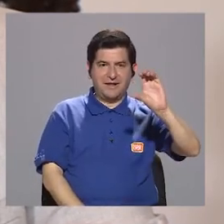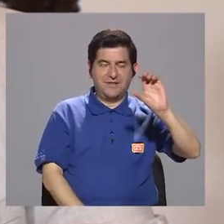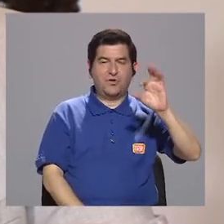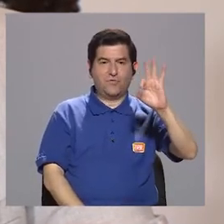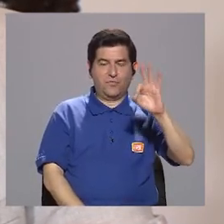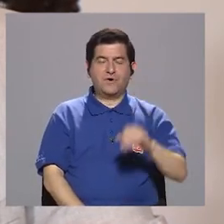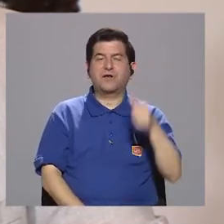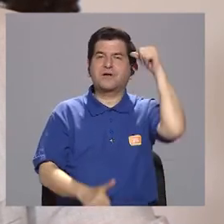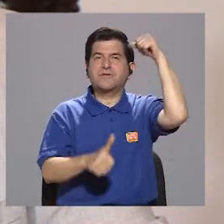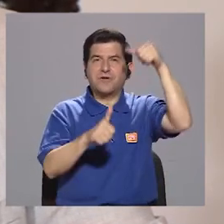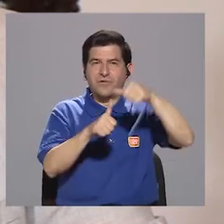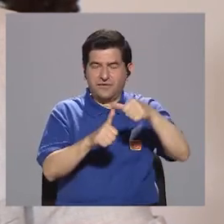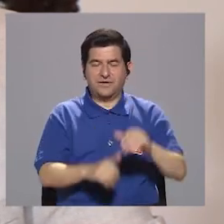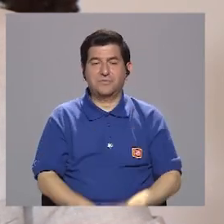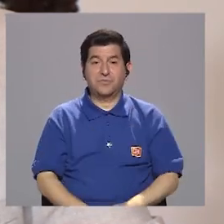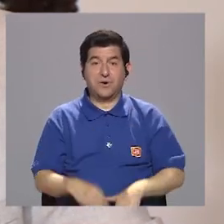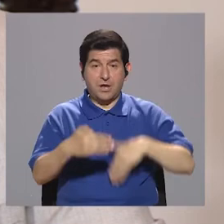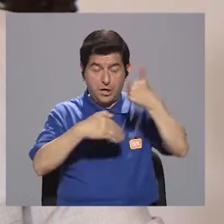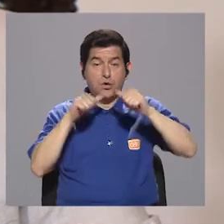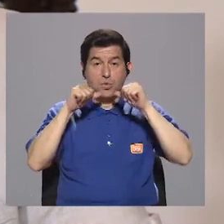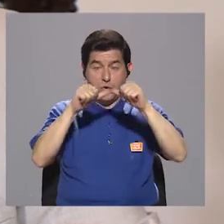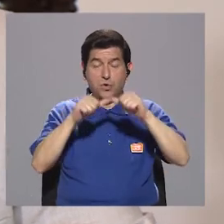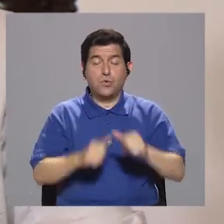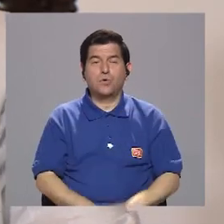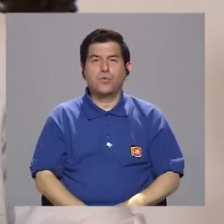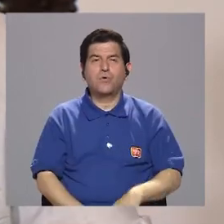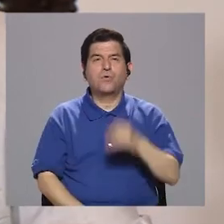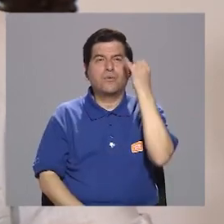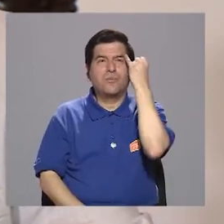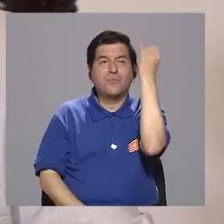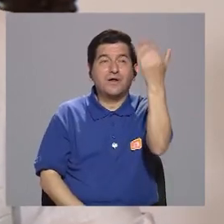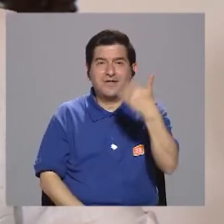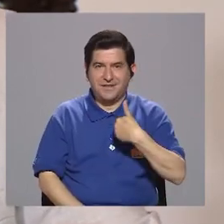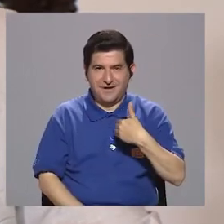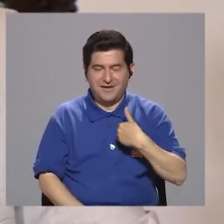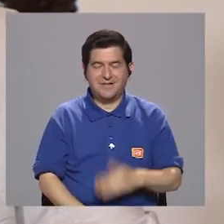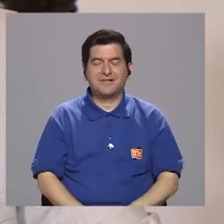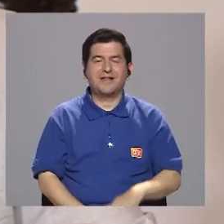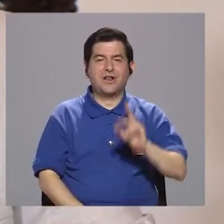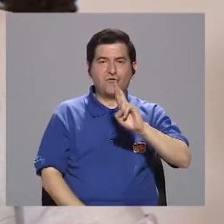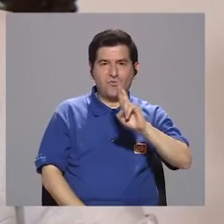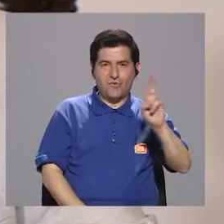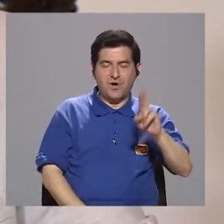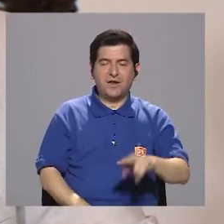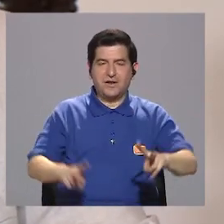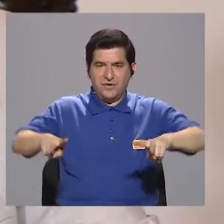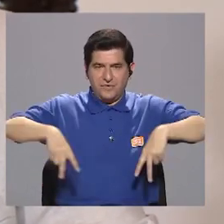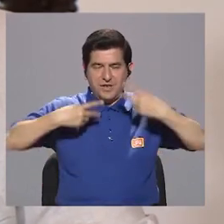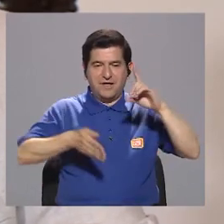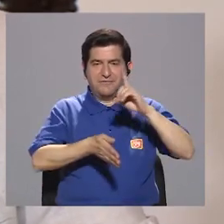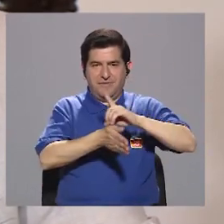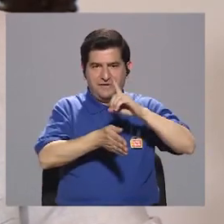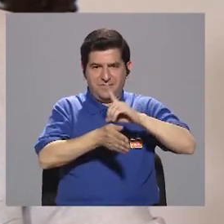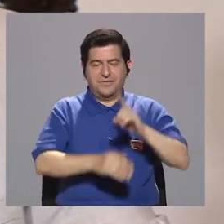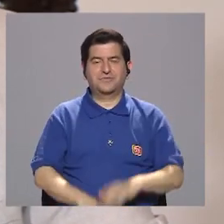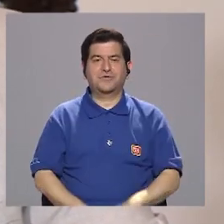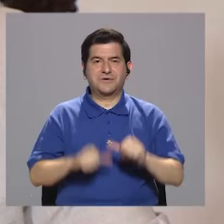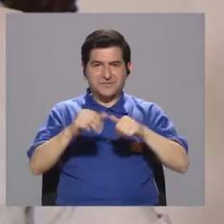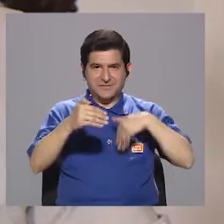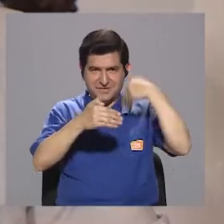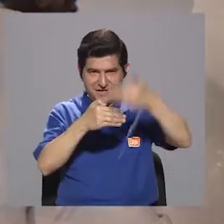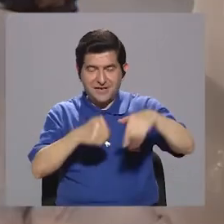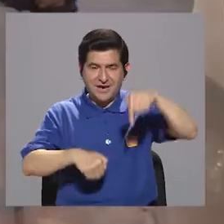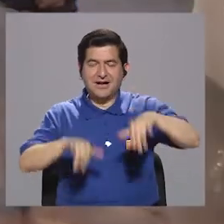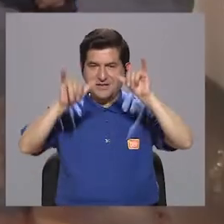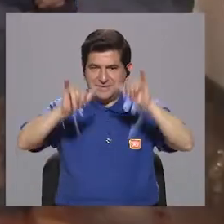de recordar esa memoria. Vamos a regresar casualmente con un apunte que nos tiene don Rogelio Ramos sobre la vida del doctor. Ya casi